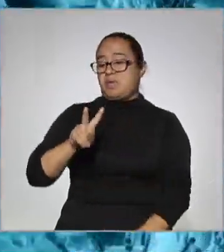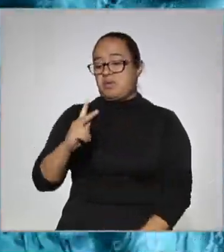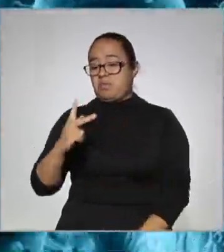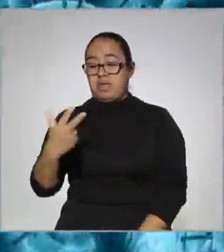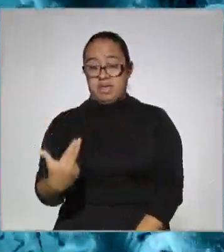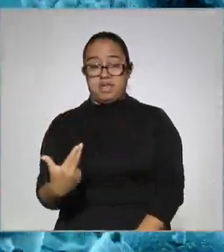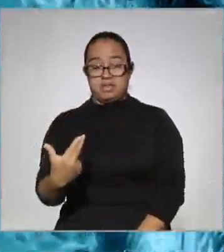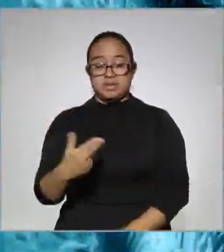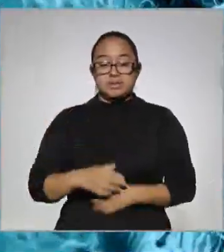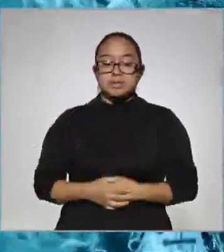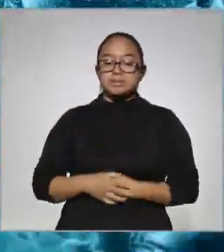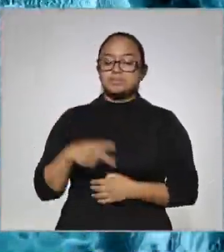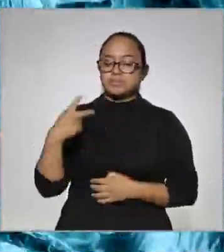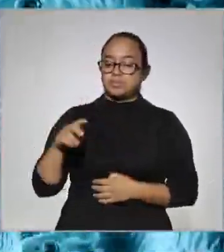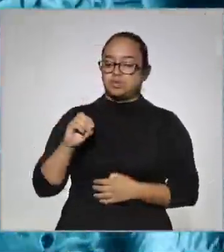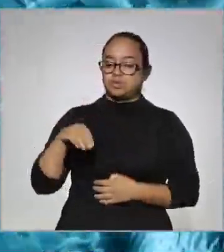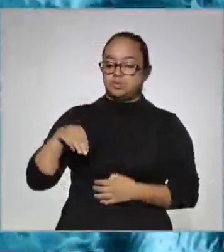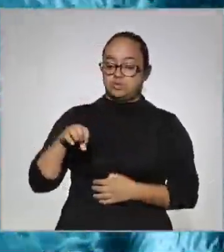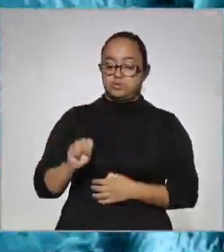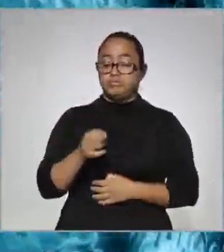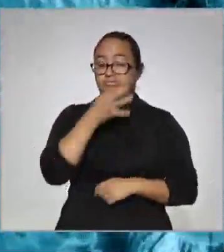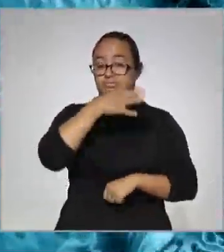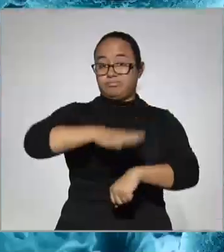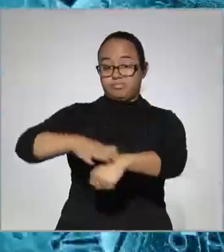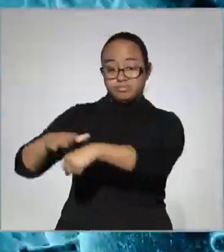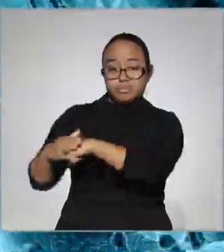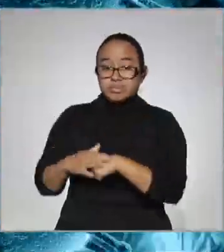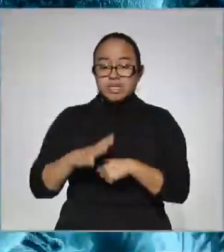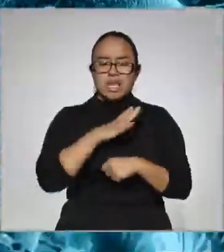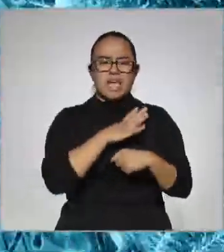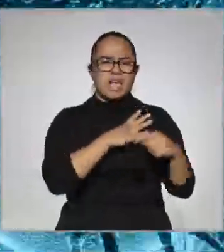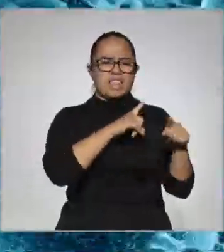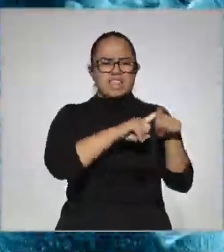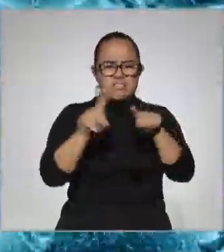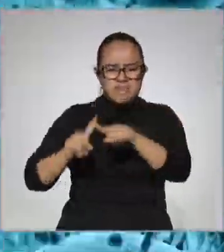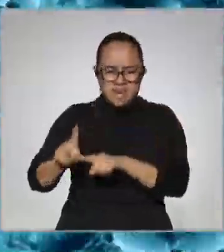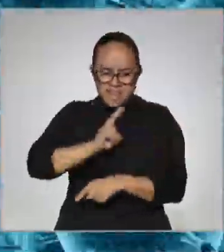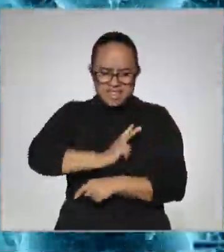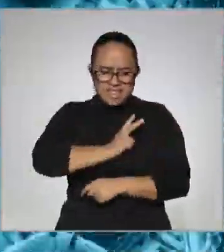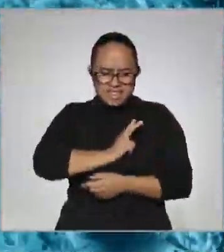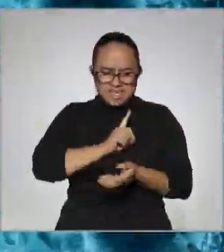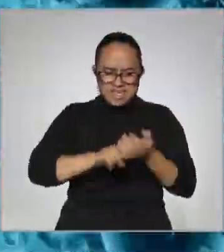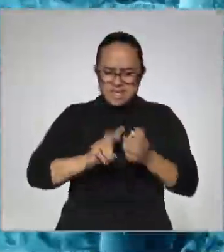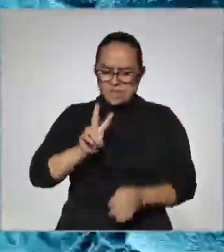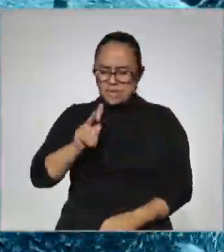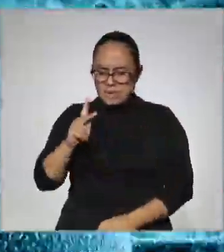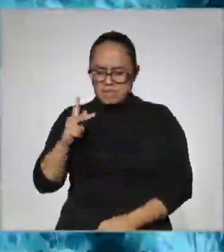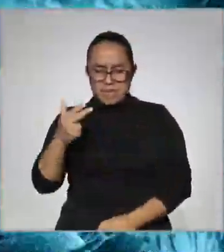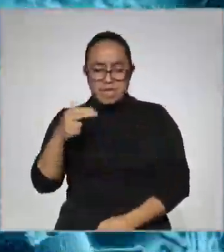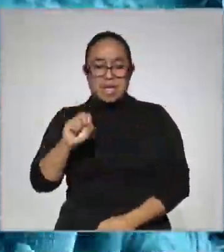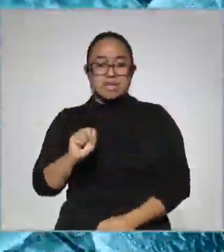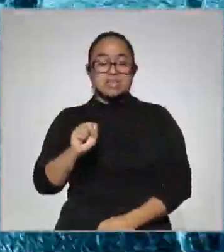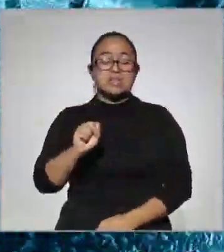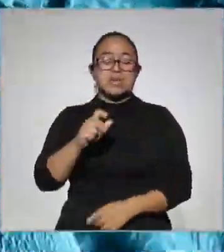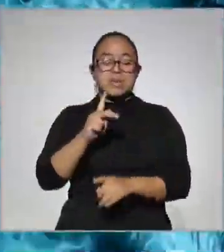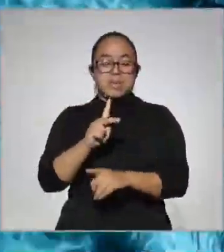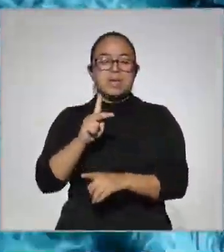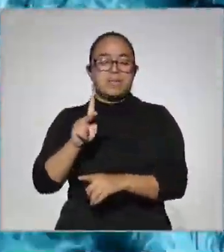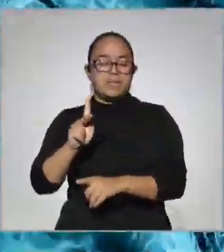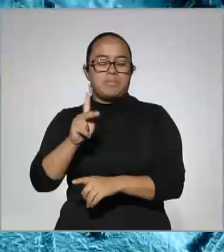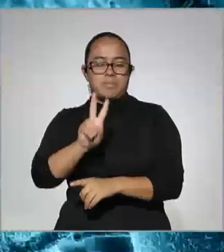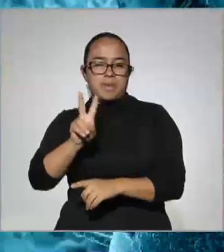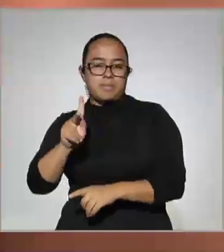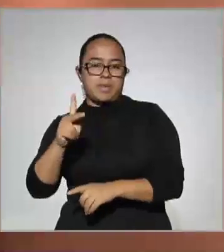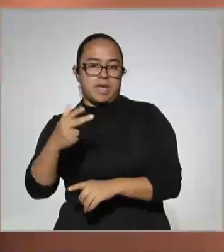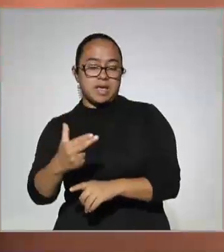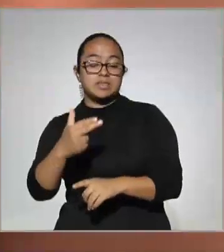La Organización Mundial de la Salud advierte que los distintos tipos de virus de papiloma humano causan el 95% de